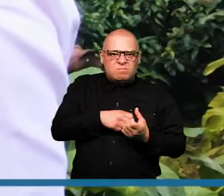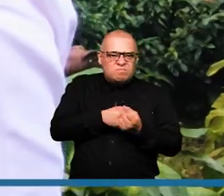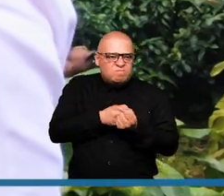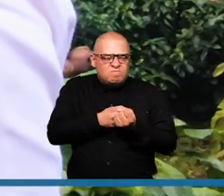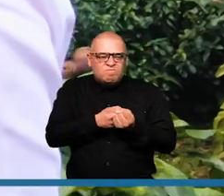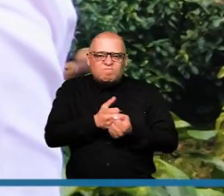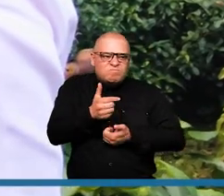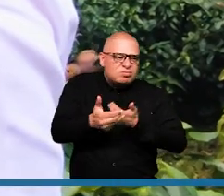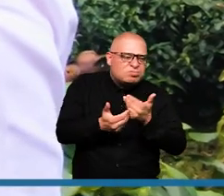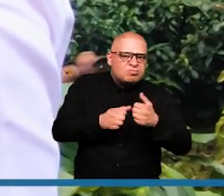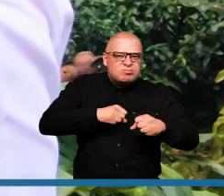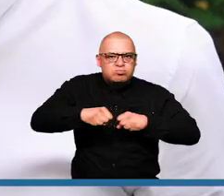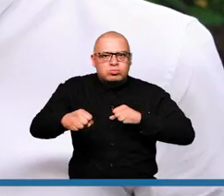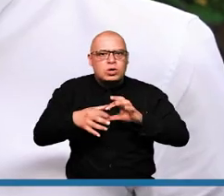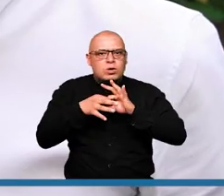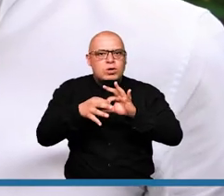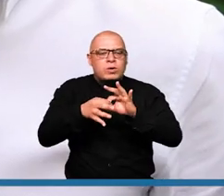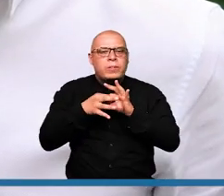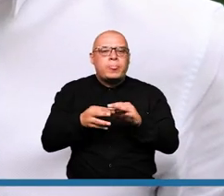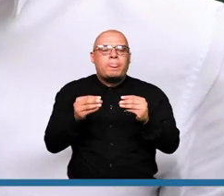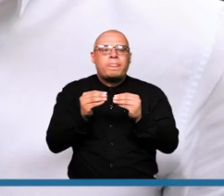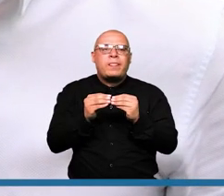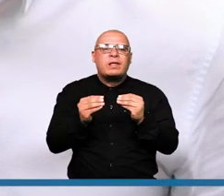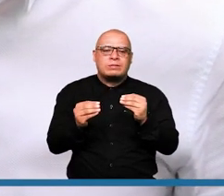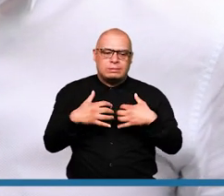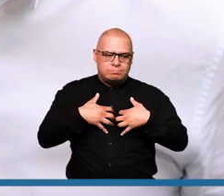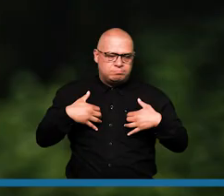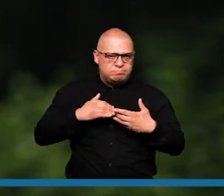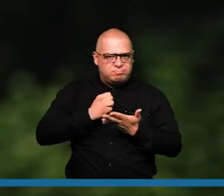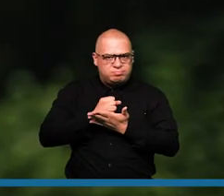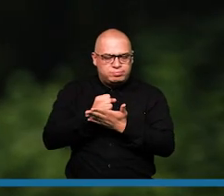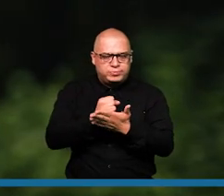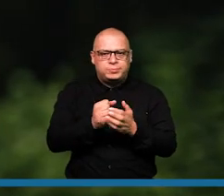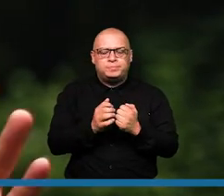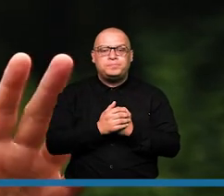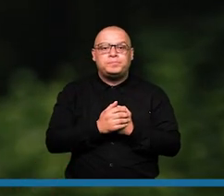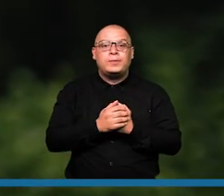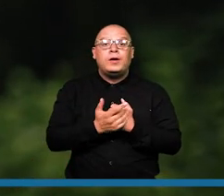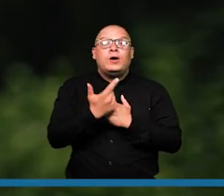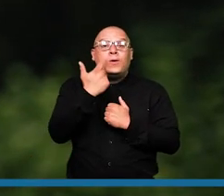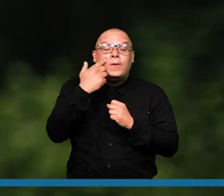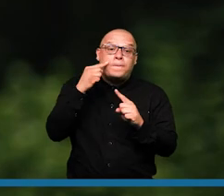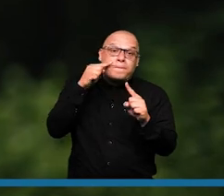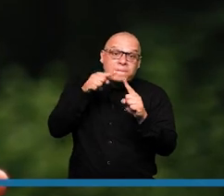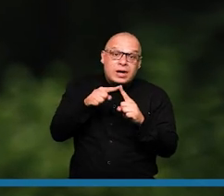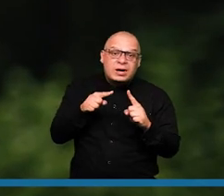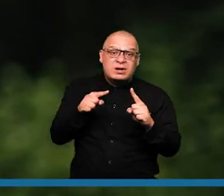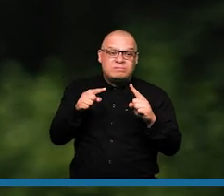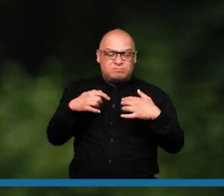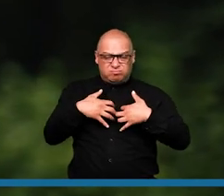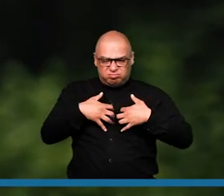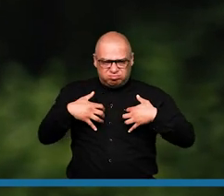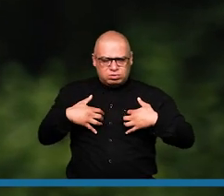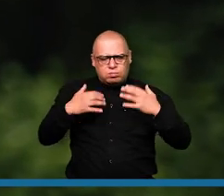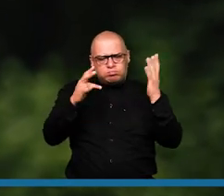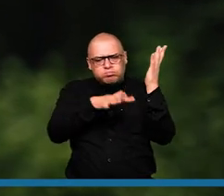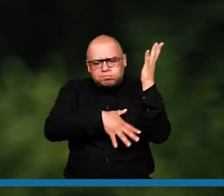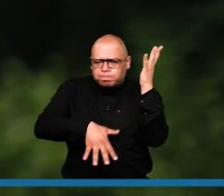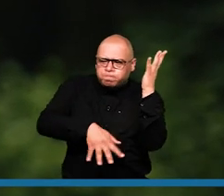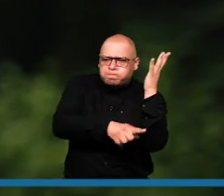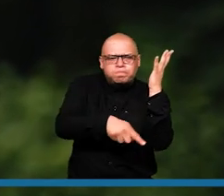útil y dinámico en la problemática de la fauna silvestre. Quiere decir, no nos enfocamos en exóticos, sino en nativos que